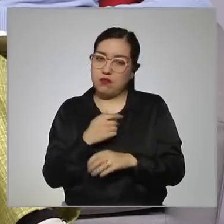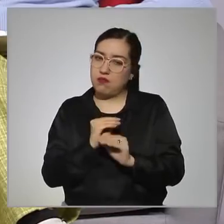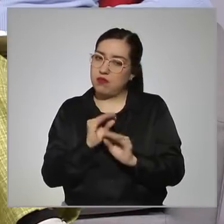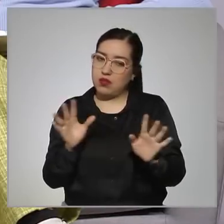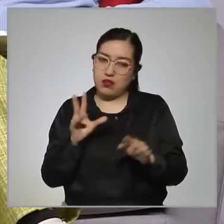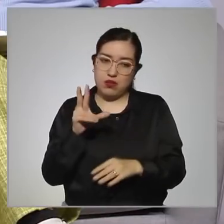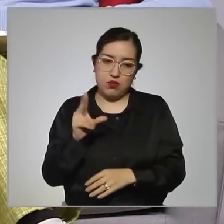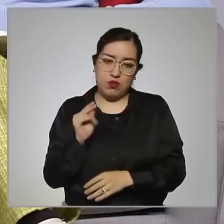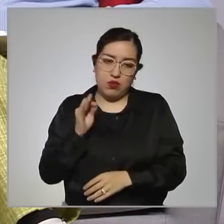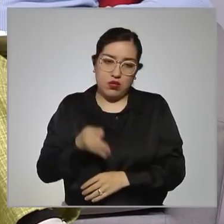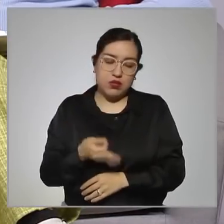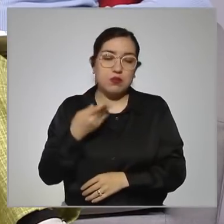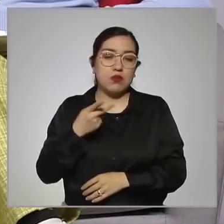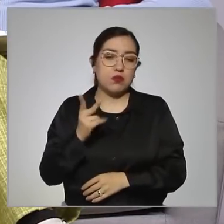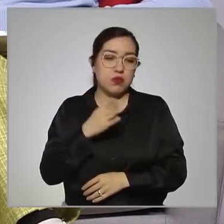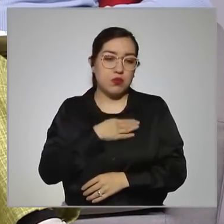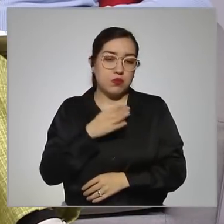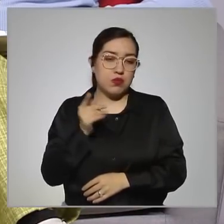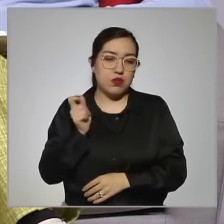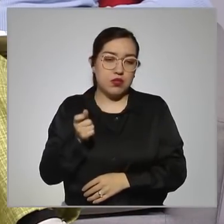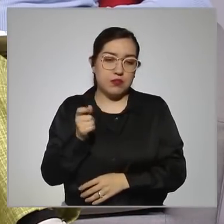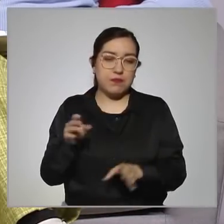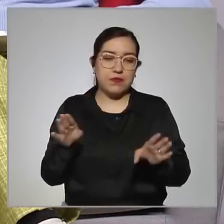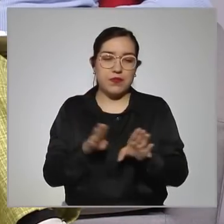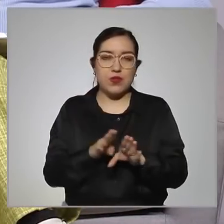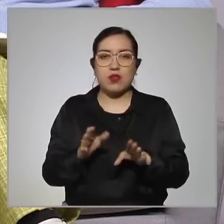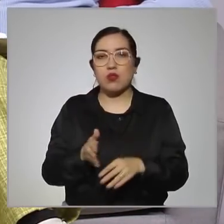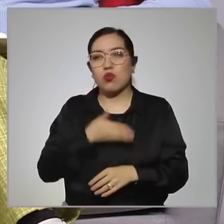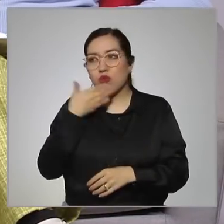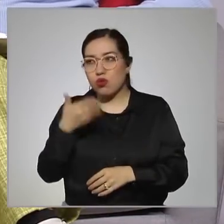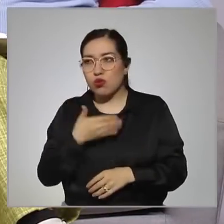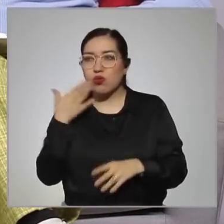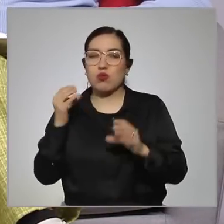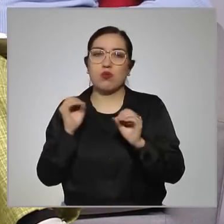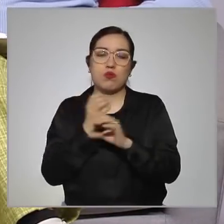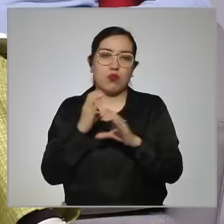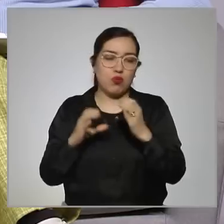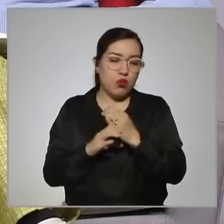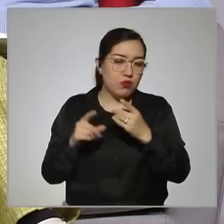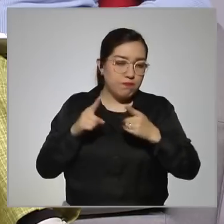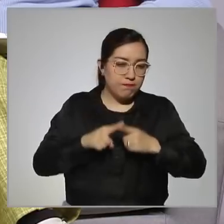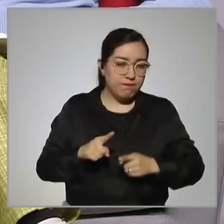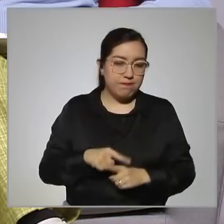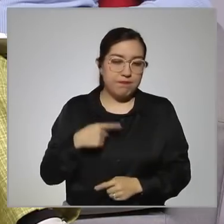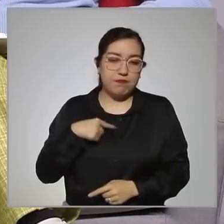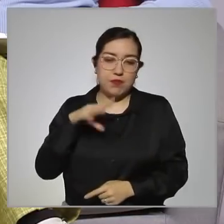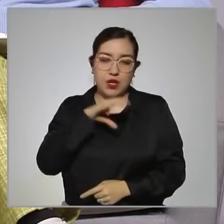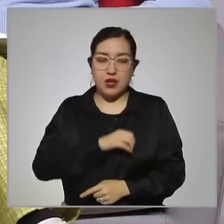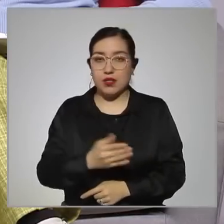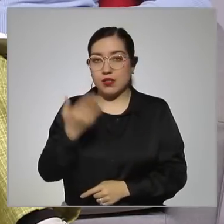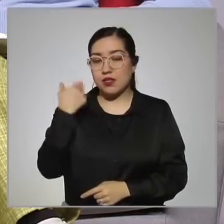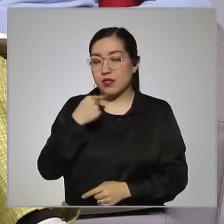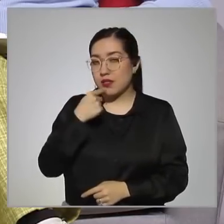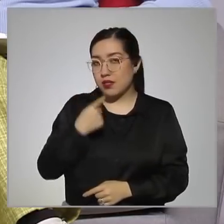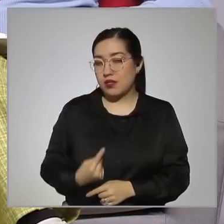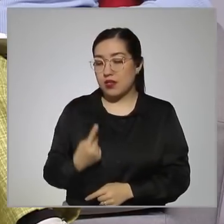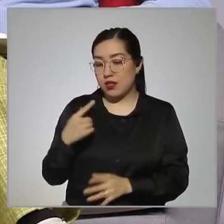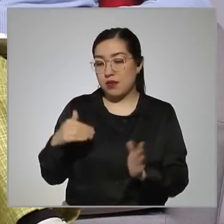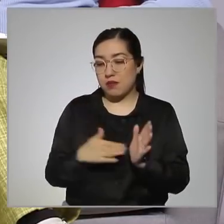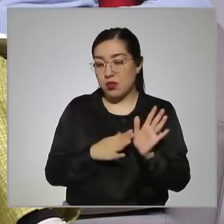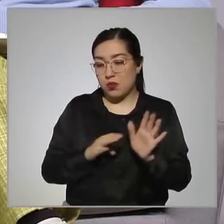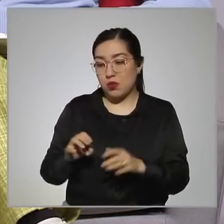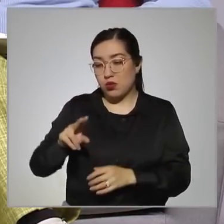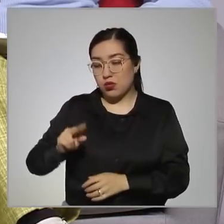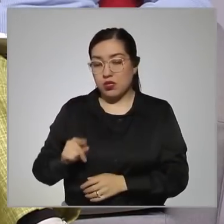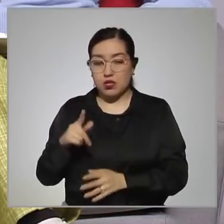quedaría congelada. Pero esta necesidad de los rituales, de estas cosas, a mí me encantaba de niña, en mis infancias de los años 80 y 90, que